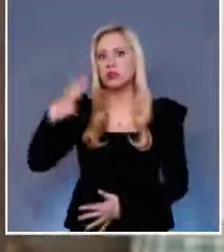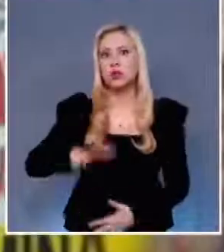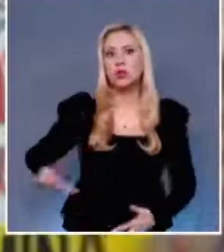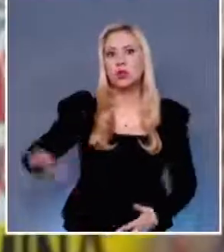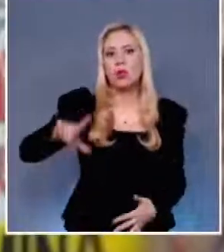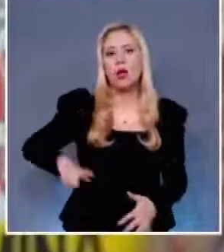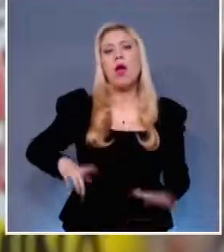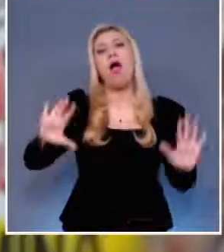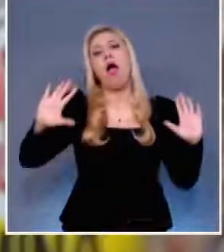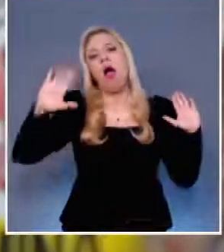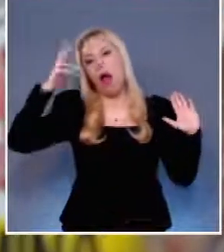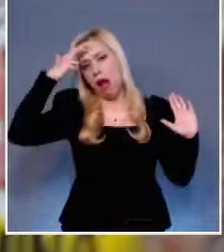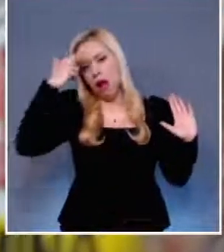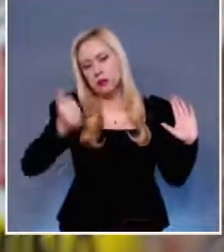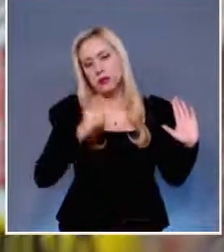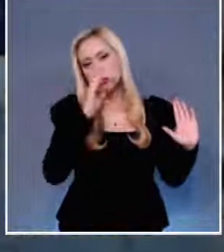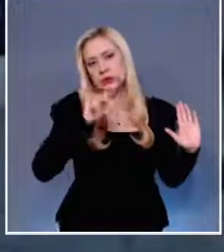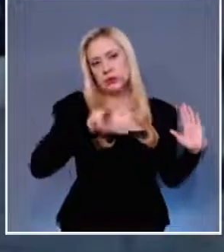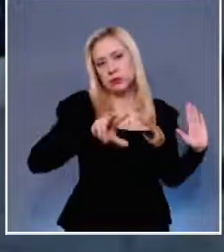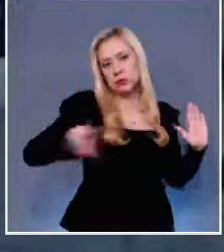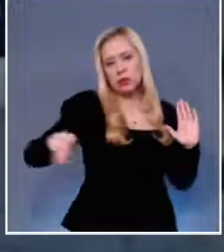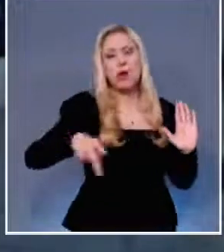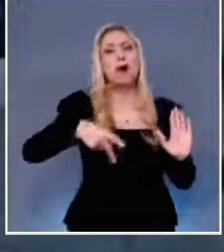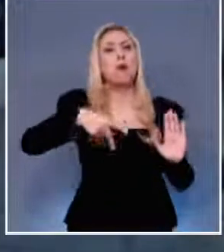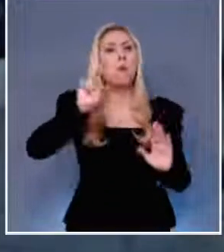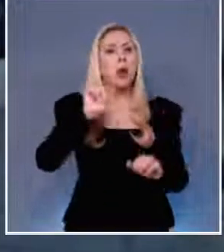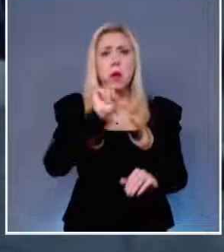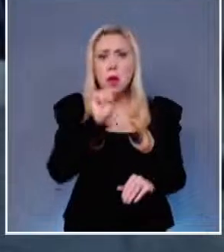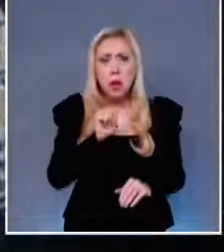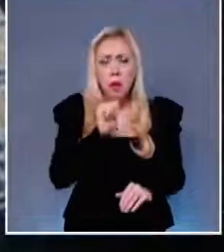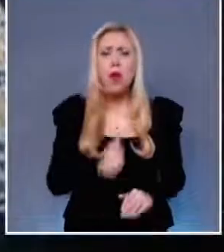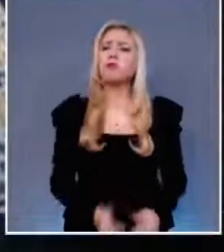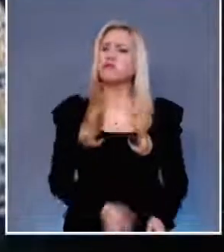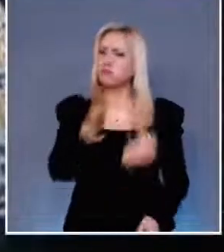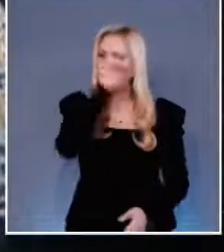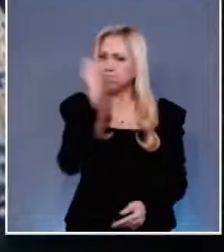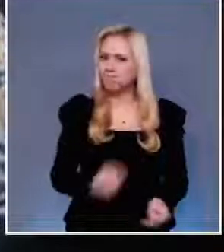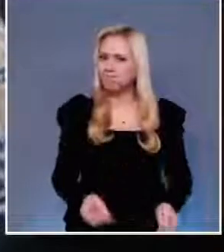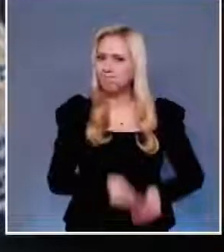garantizado por el Estado. Poder Informativo, Óscar González.